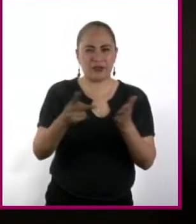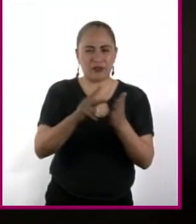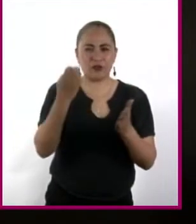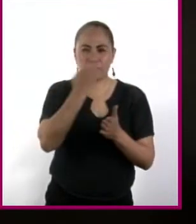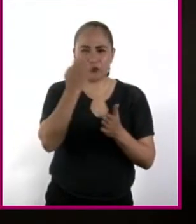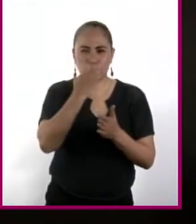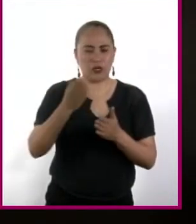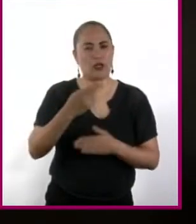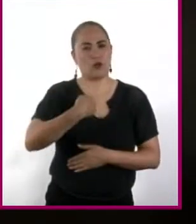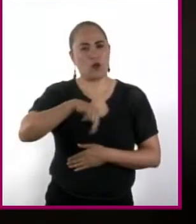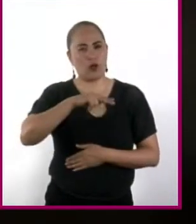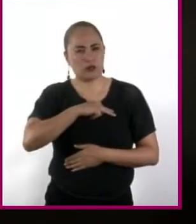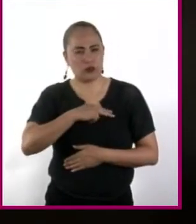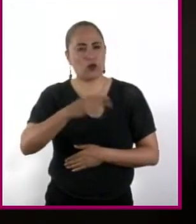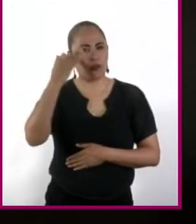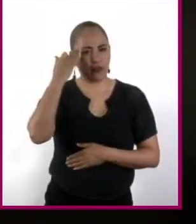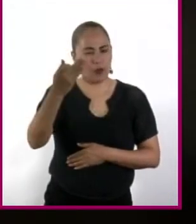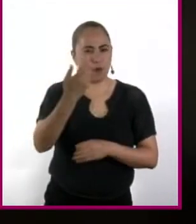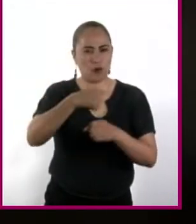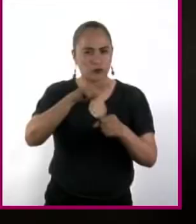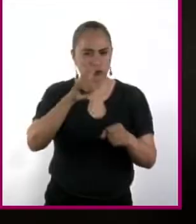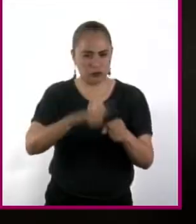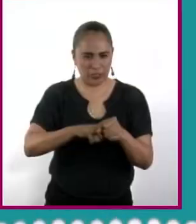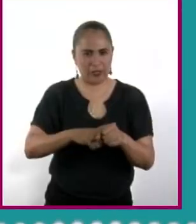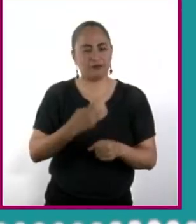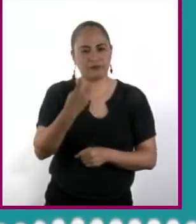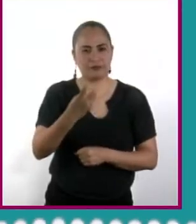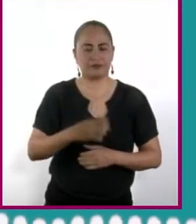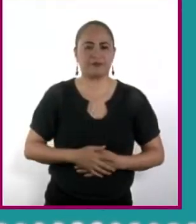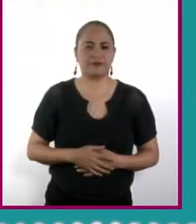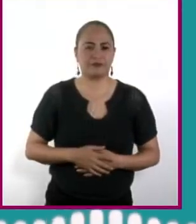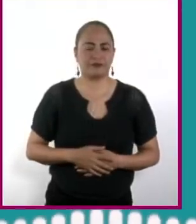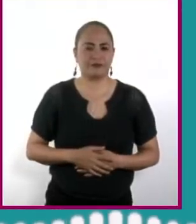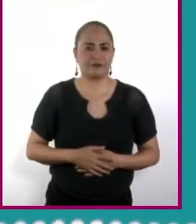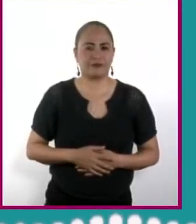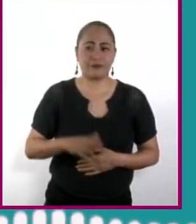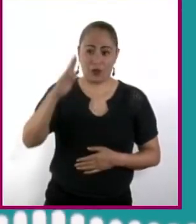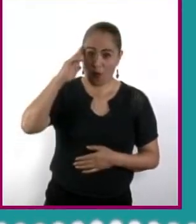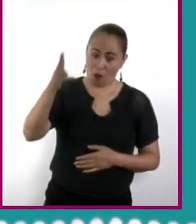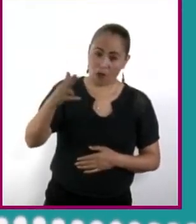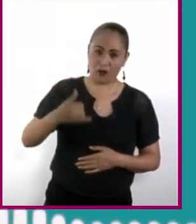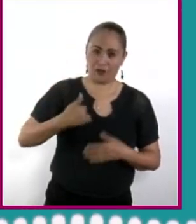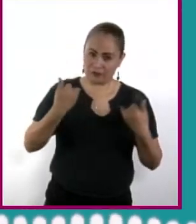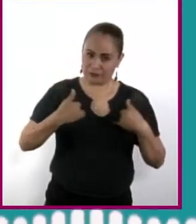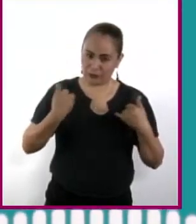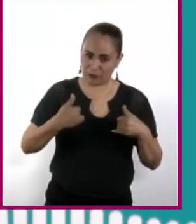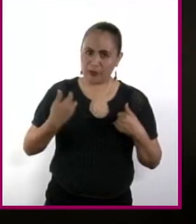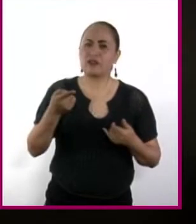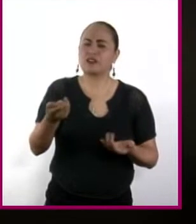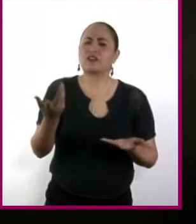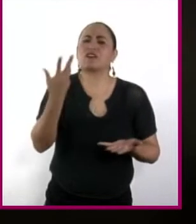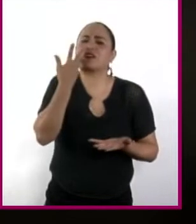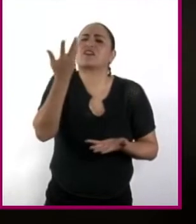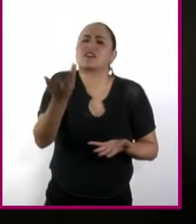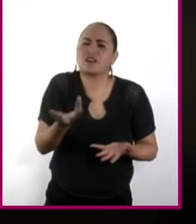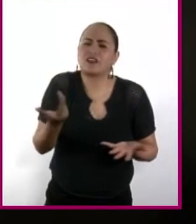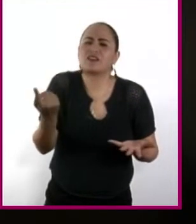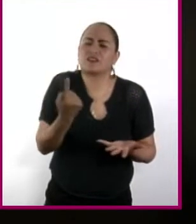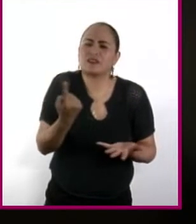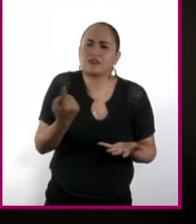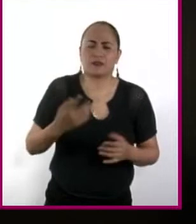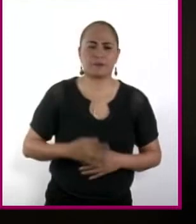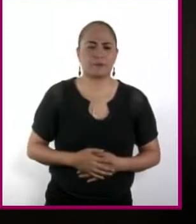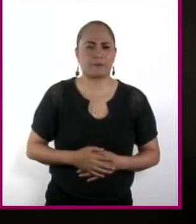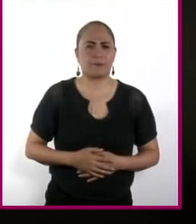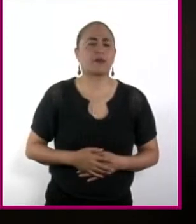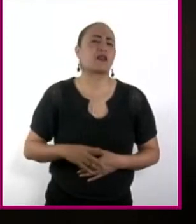Nuestro Tiempo Social, donde la sociedad tiene sentido. Ah, ¿qué tal, muchacho? ¿Qué te ofrece? Pues le llamamos para